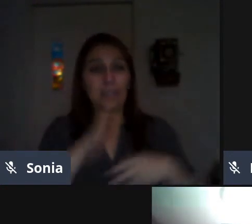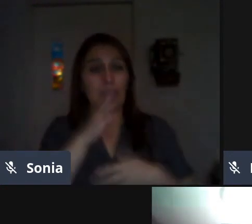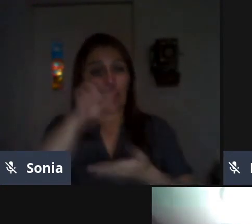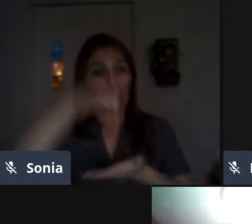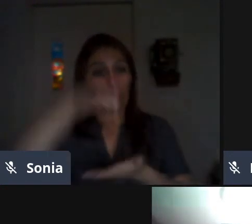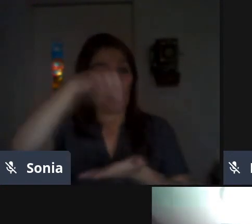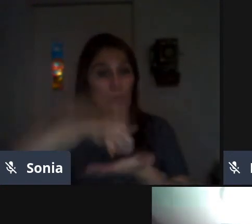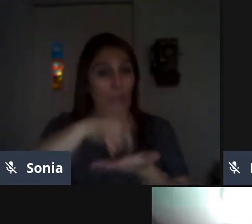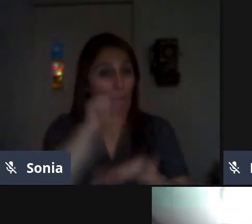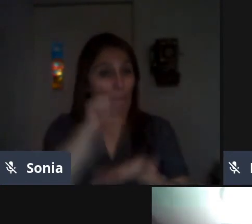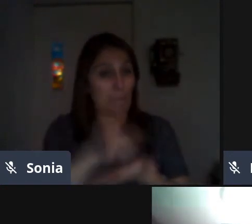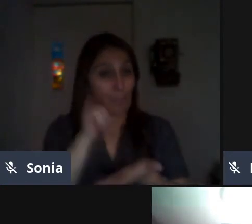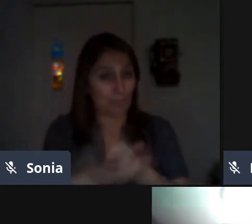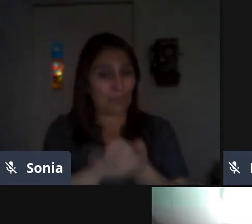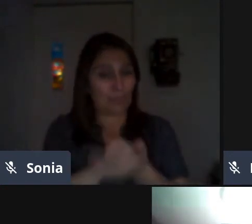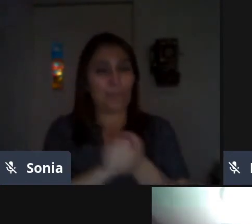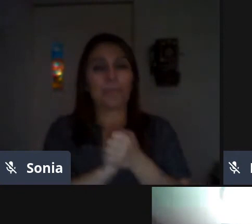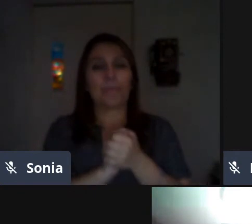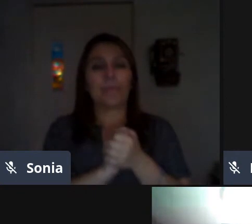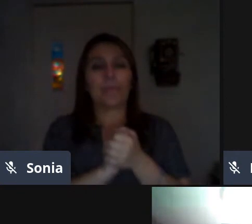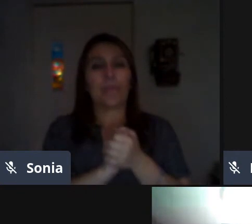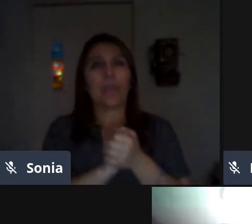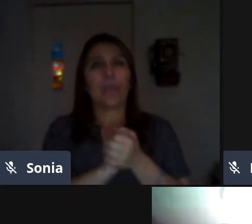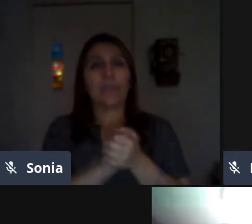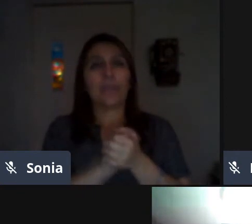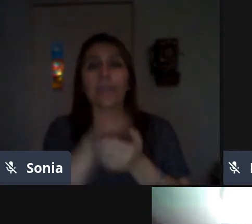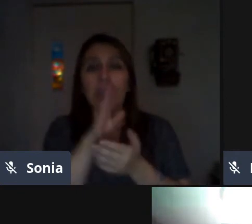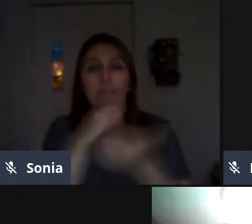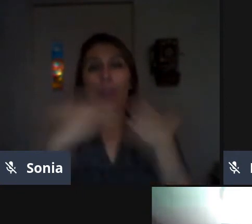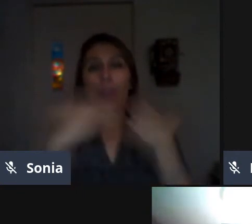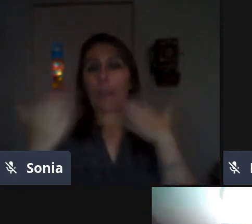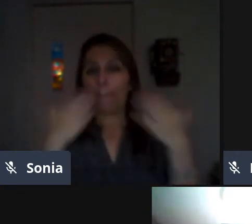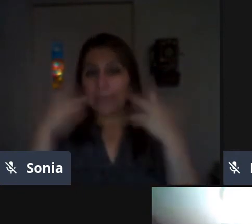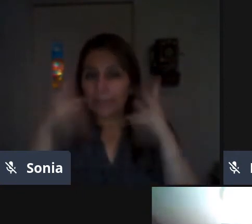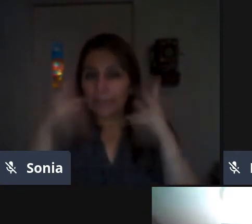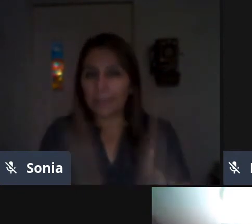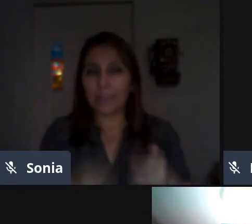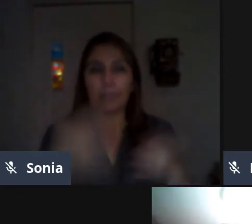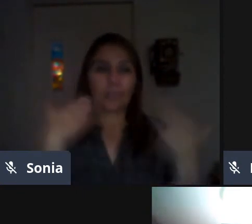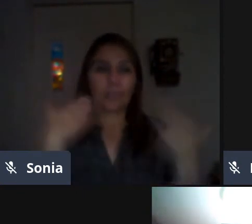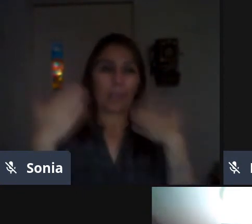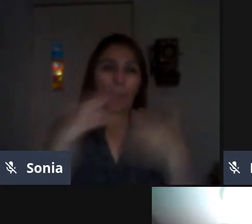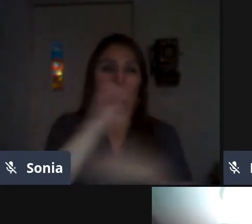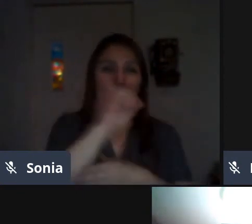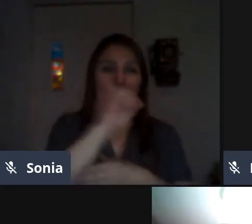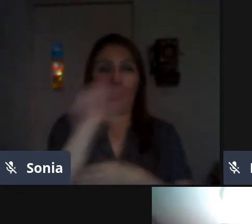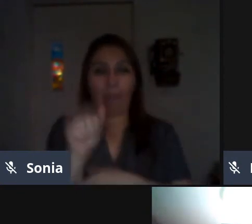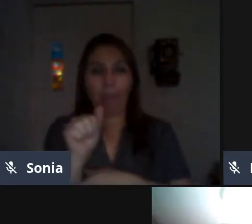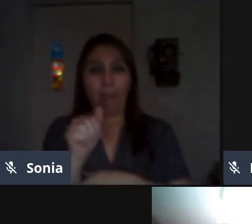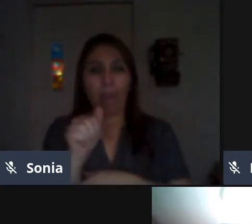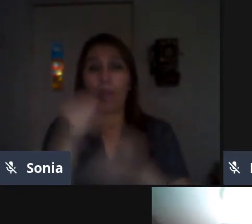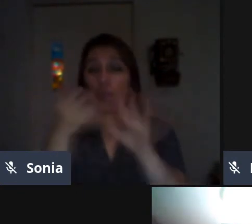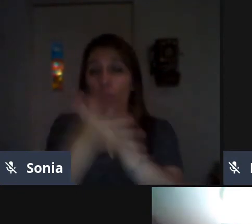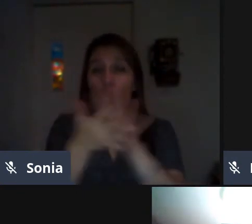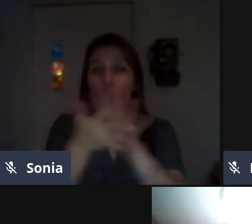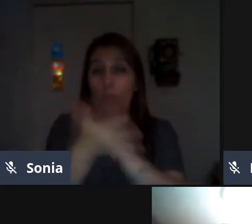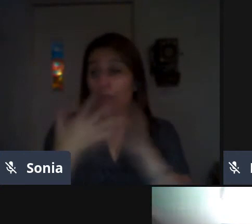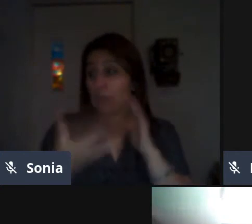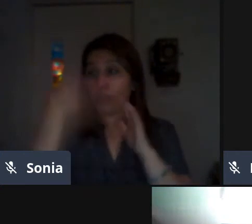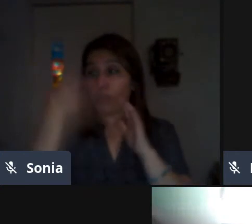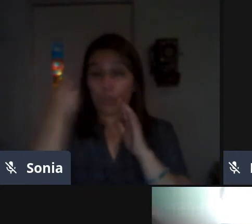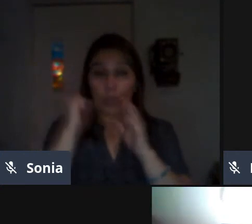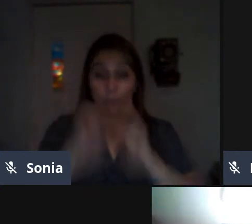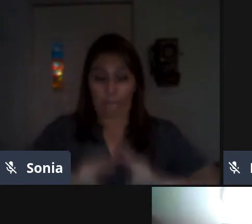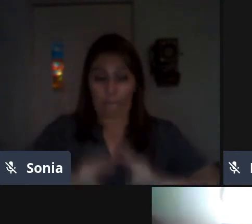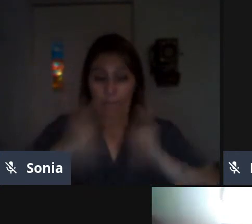siendo precisamente los mismos campesinos las mismas campesinas quienes contaban esta historias esas historias que eran luego